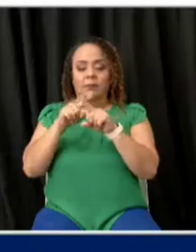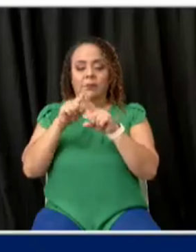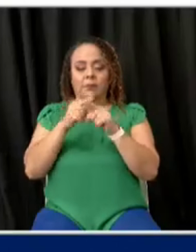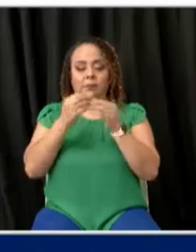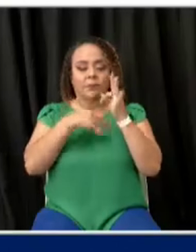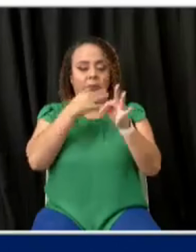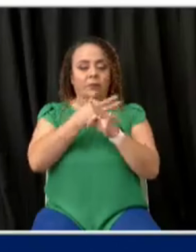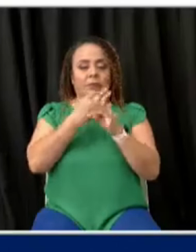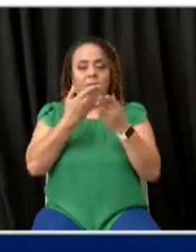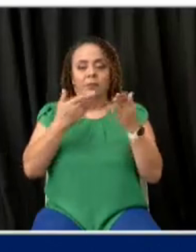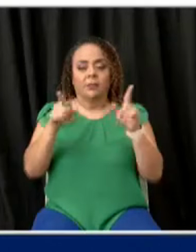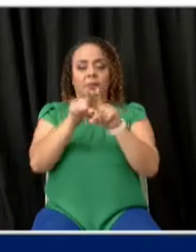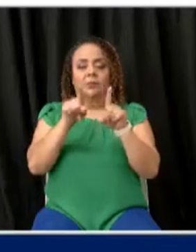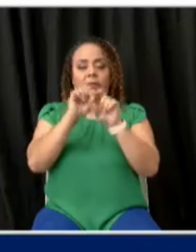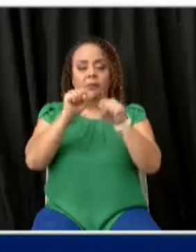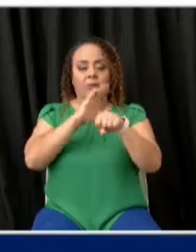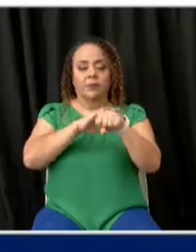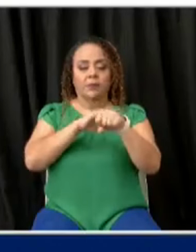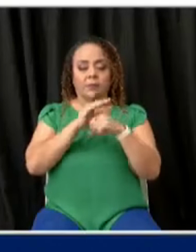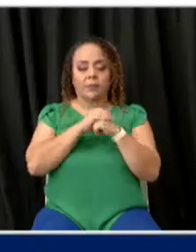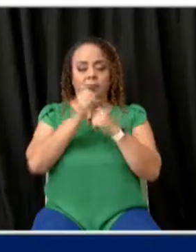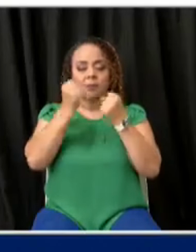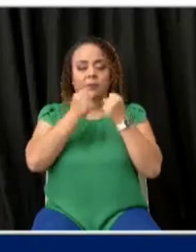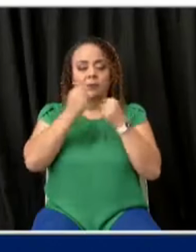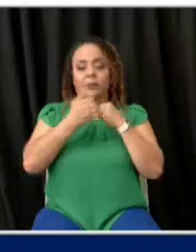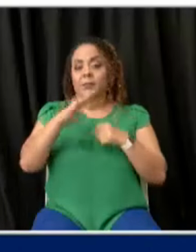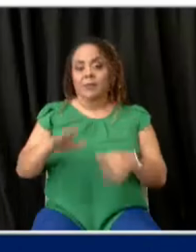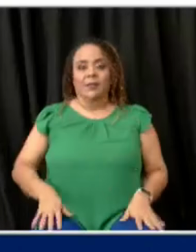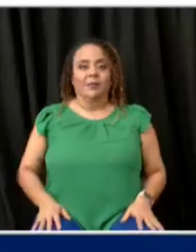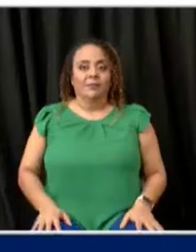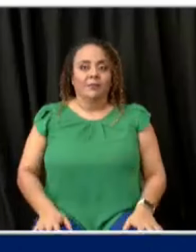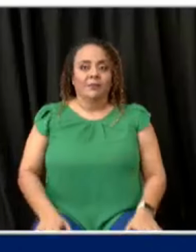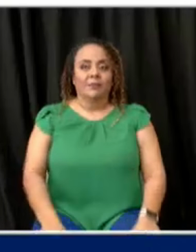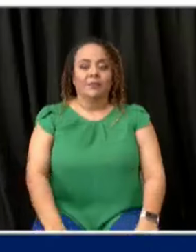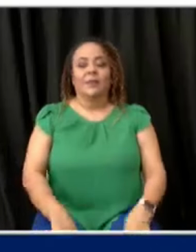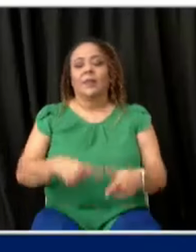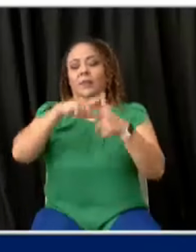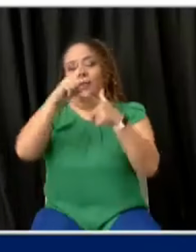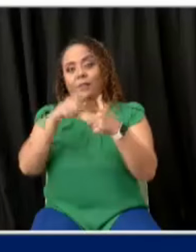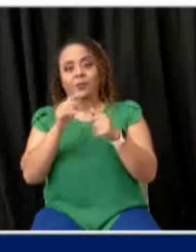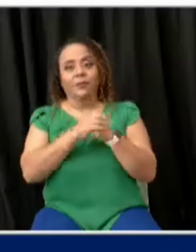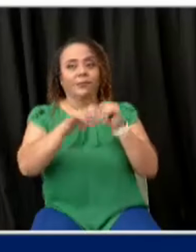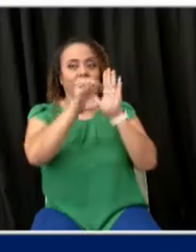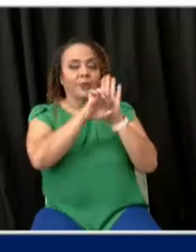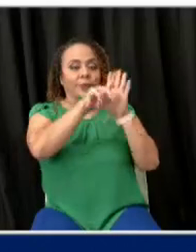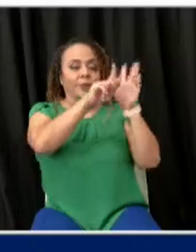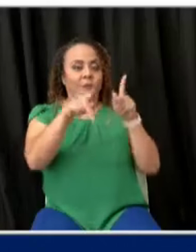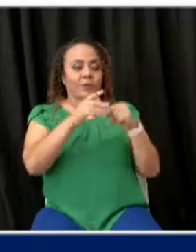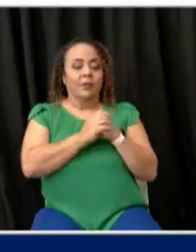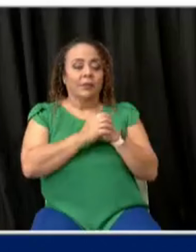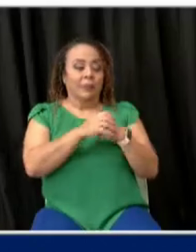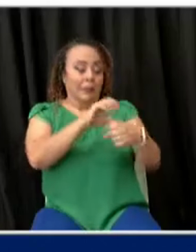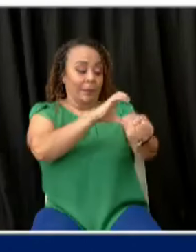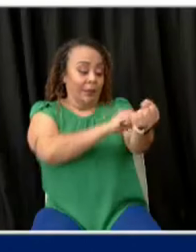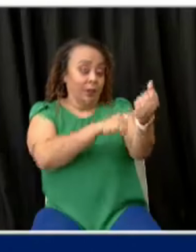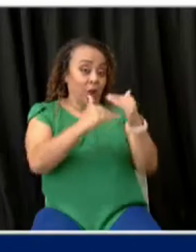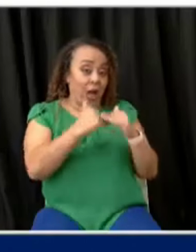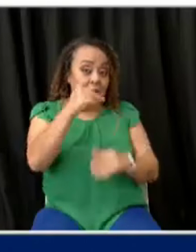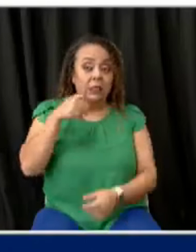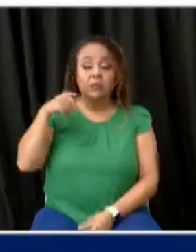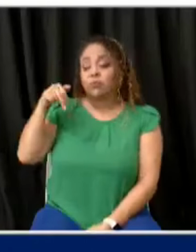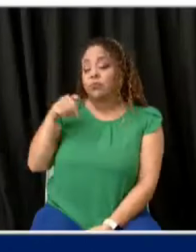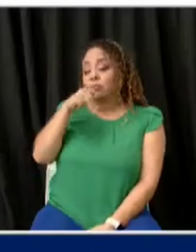también nos pueden permitir manejar mal. Entonces, por ejemplo, una persona que es hipertensa sale a caminar, el